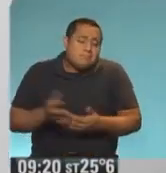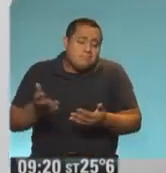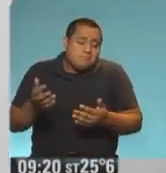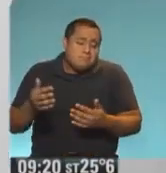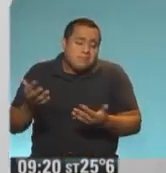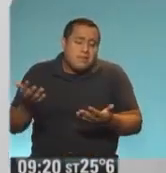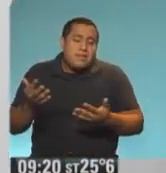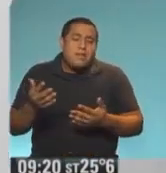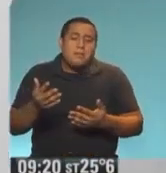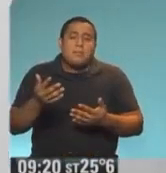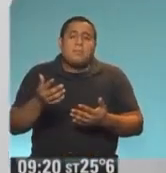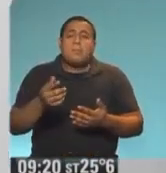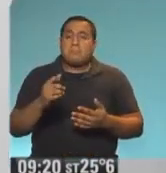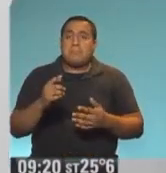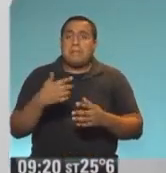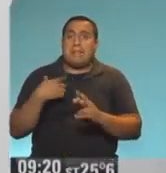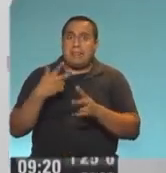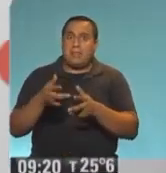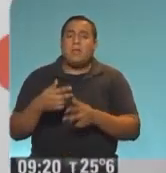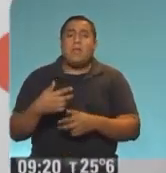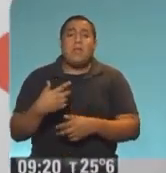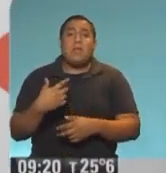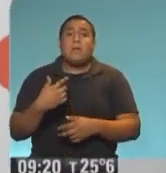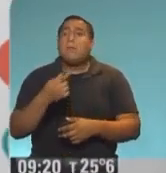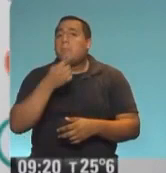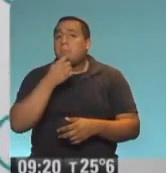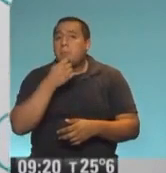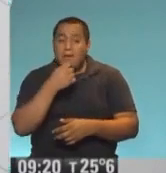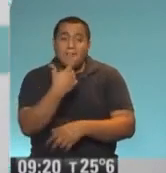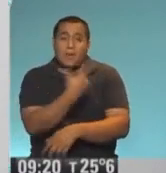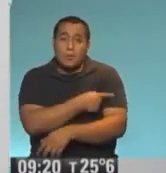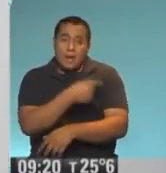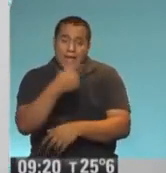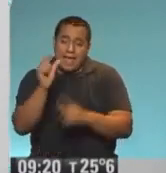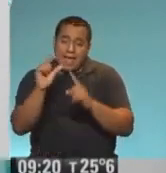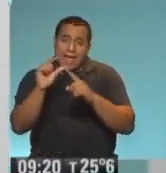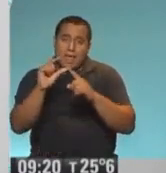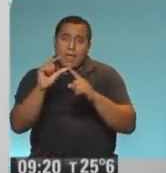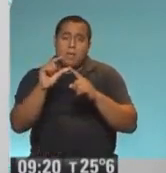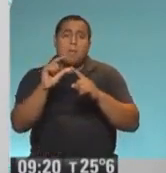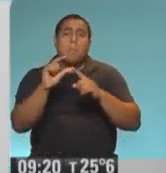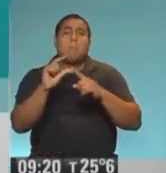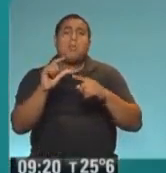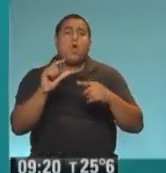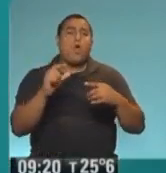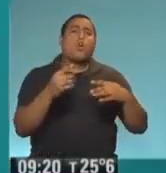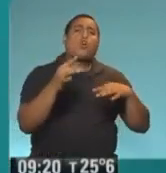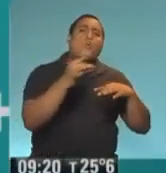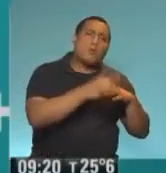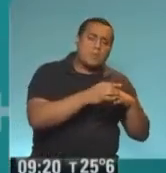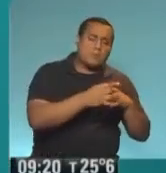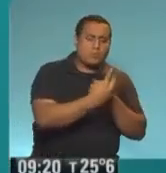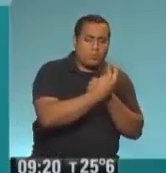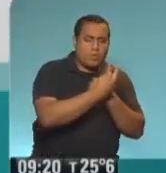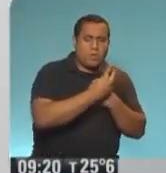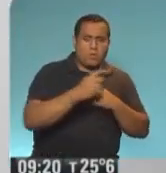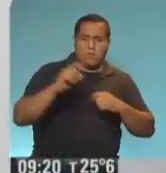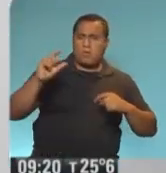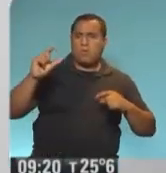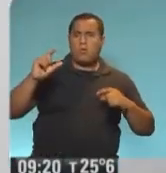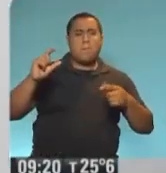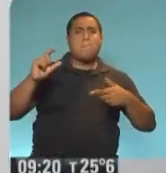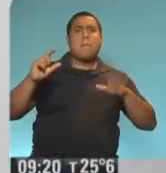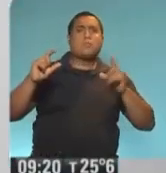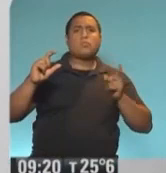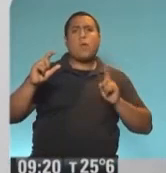ninguna, miren lo que voy a decir, ninguna vacuna que supere al compromiso y al cuidado individual. Esto es así, no solo